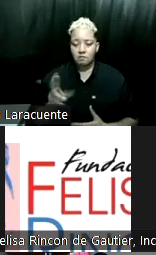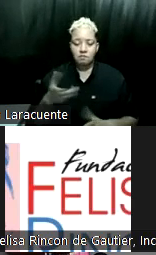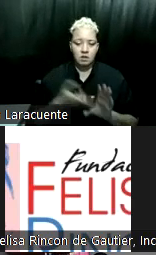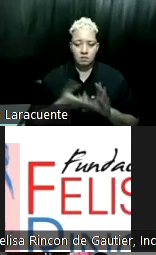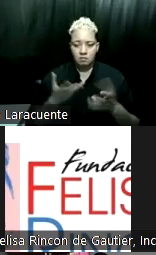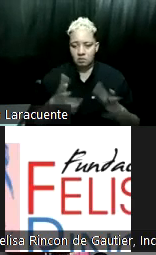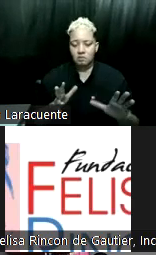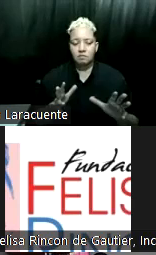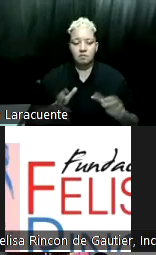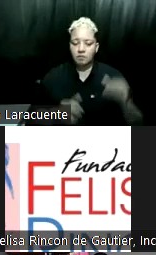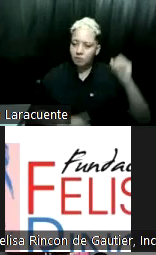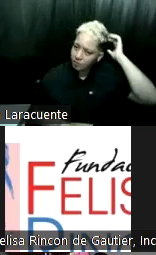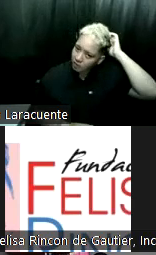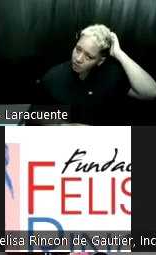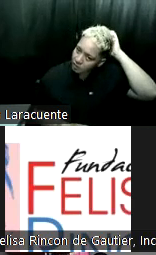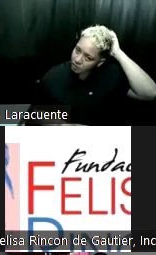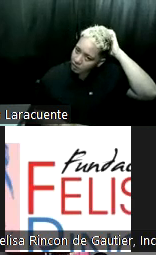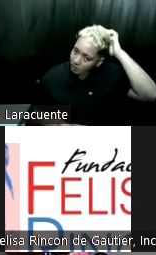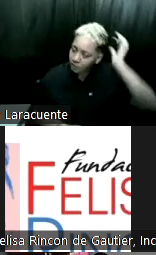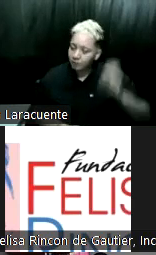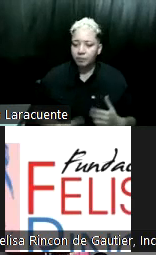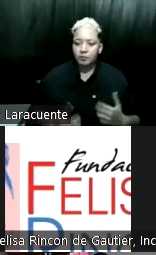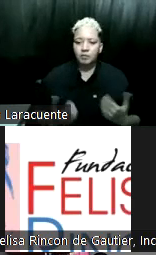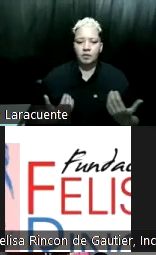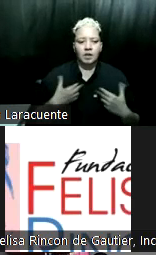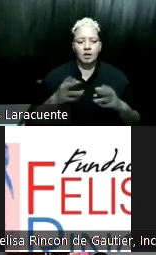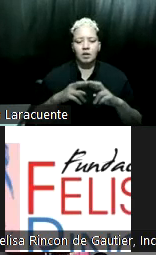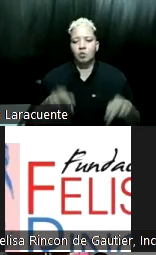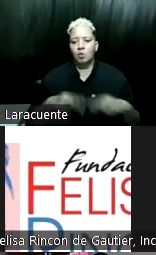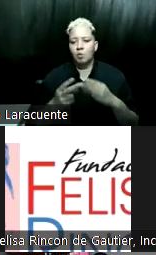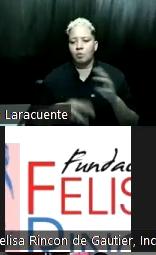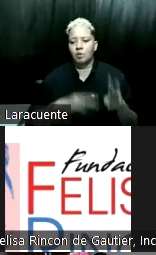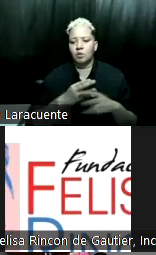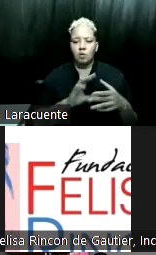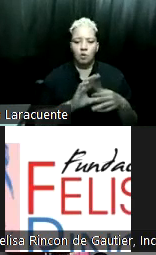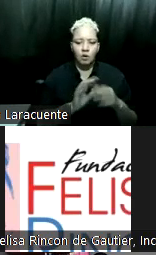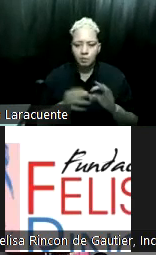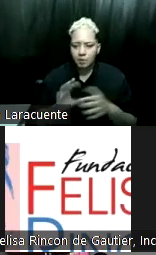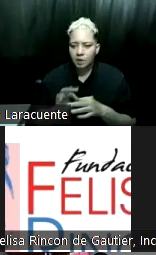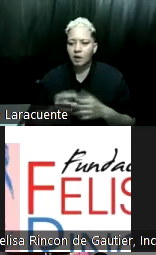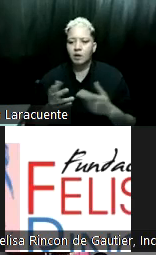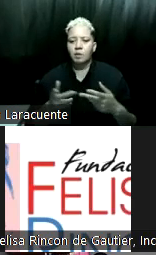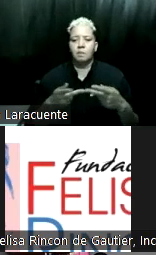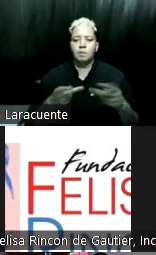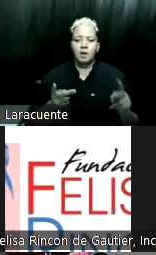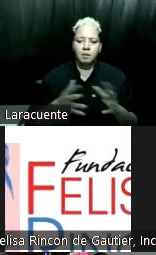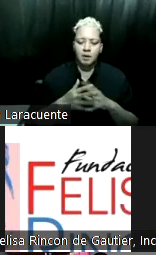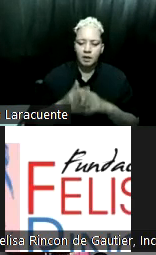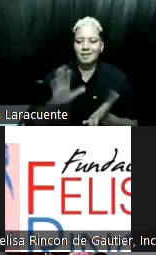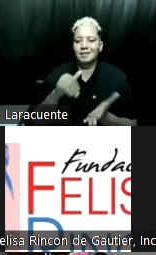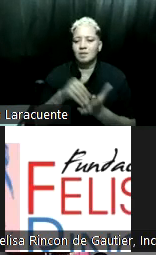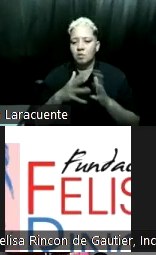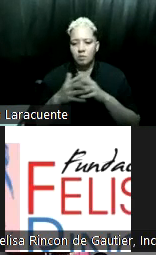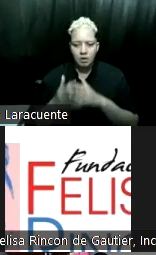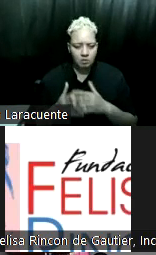participado, tenía en su resumen mundiales, olimpiadas, ¿verdad? Panamericanos, centroamericanos, o